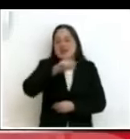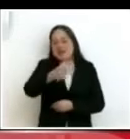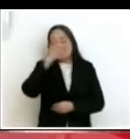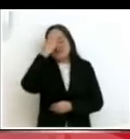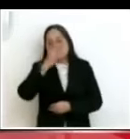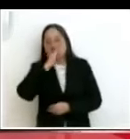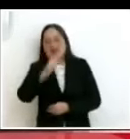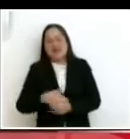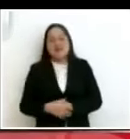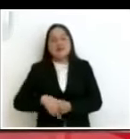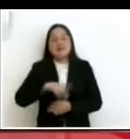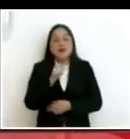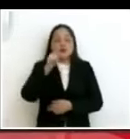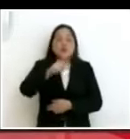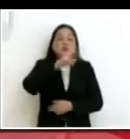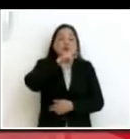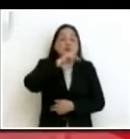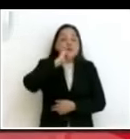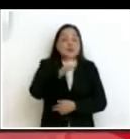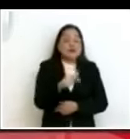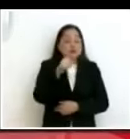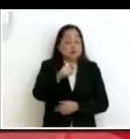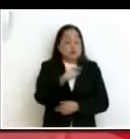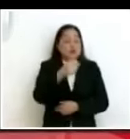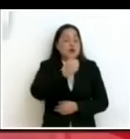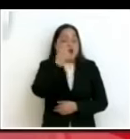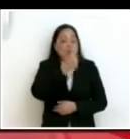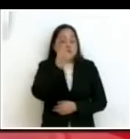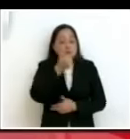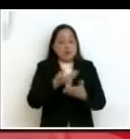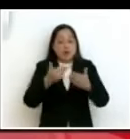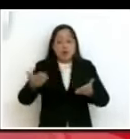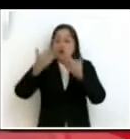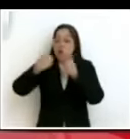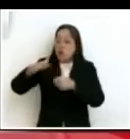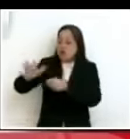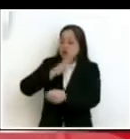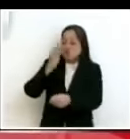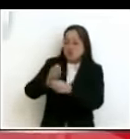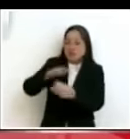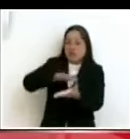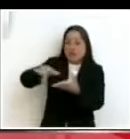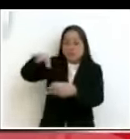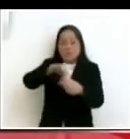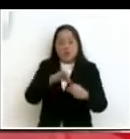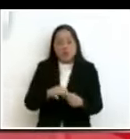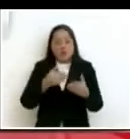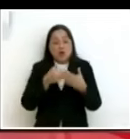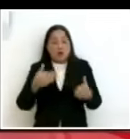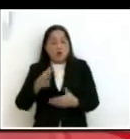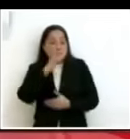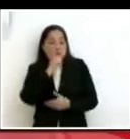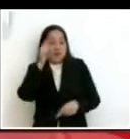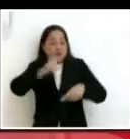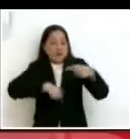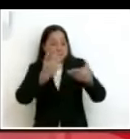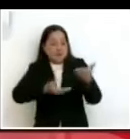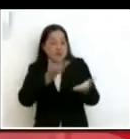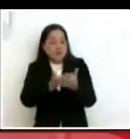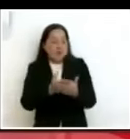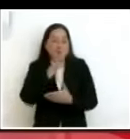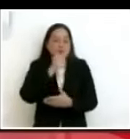vergüenza, pero no te preocupes, querido estudiante, porque hoy ni tienen los votos, ni van a poder tumbar esta reforma. Y